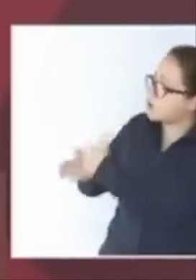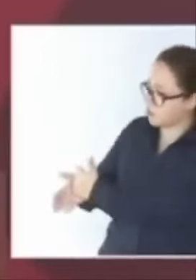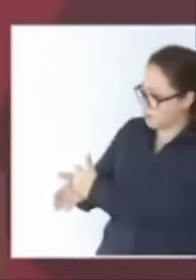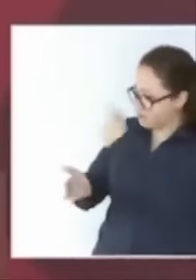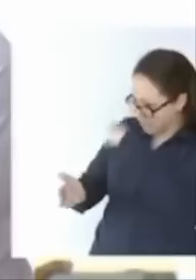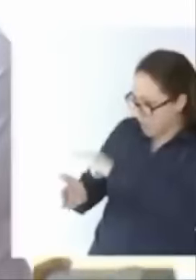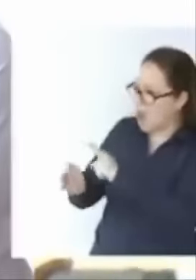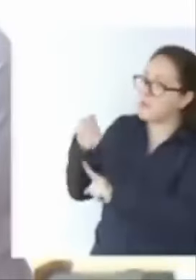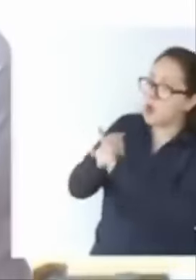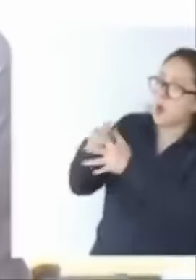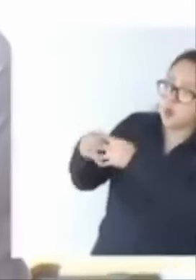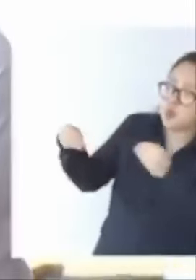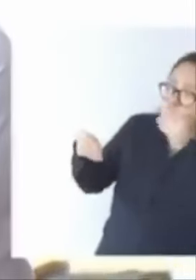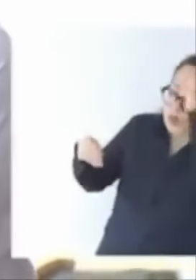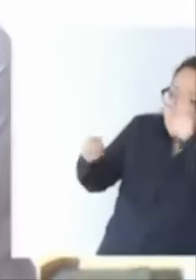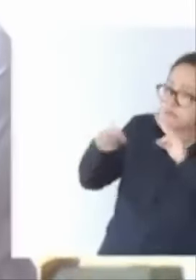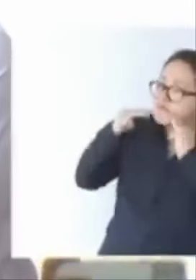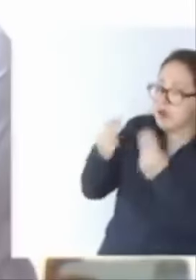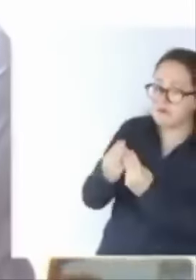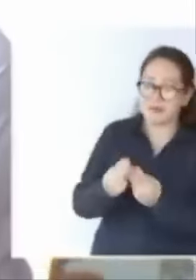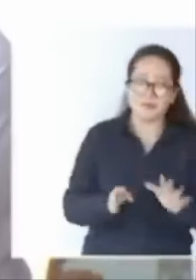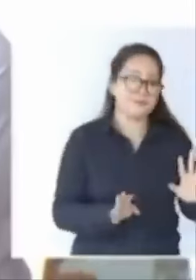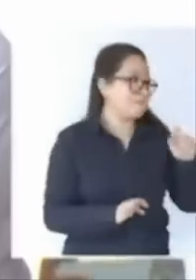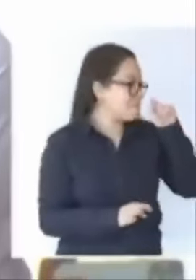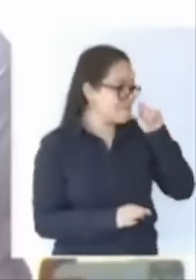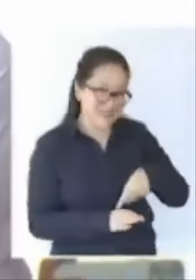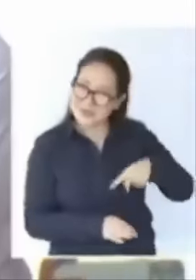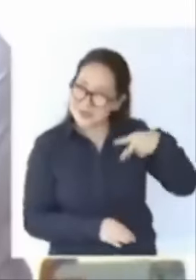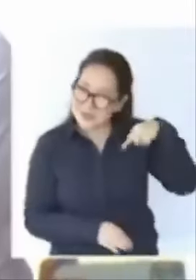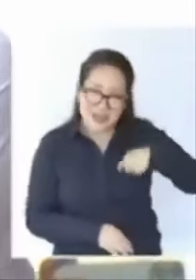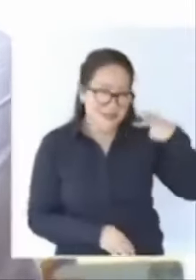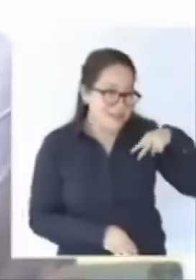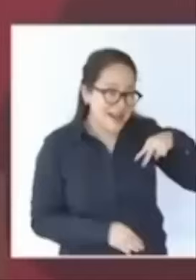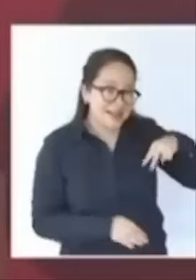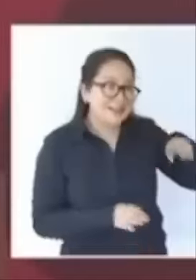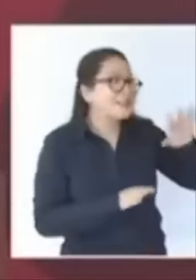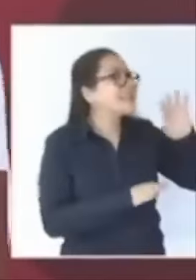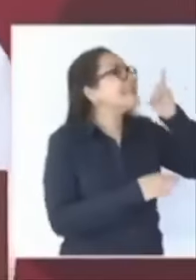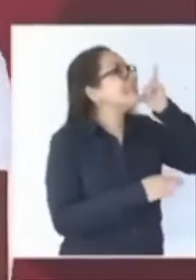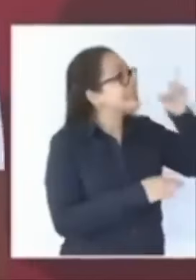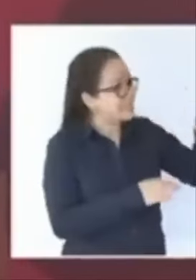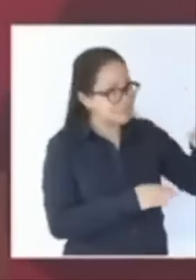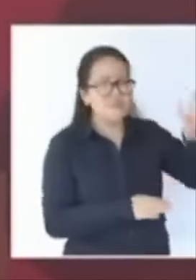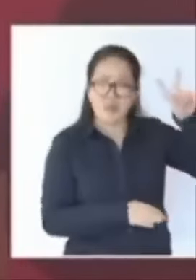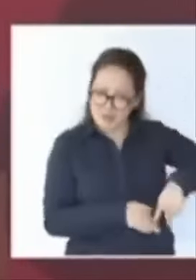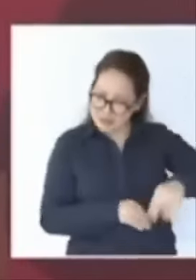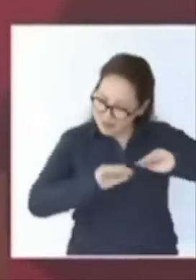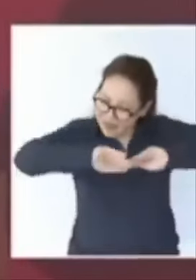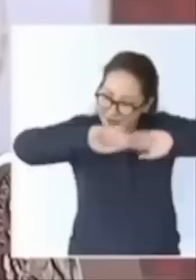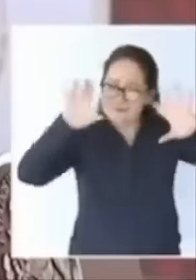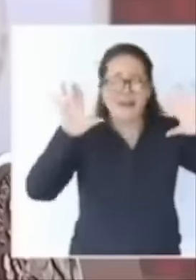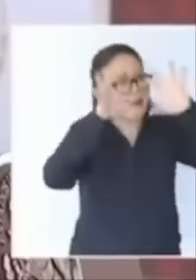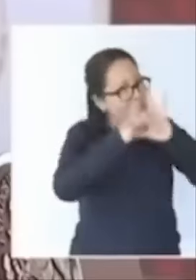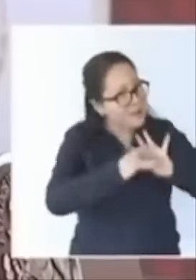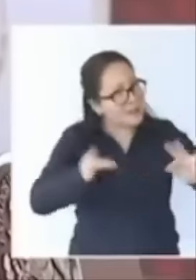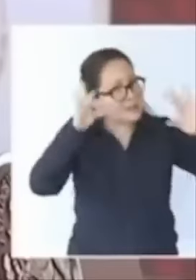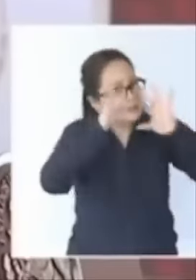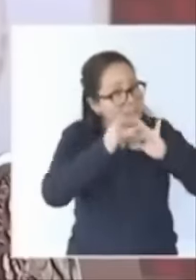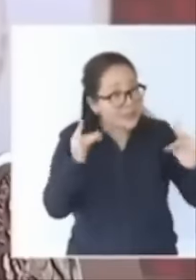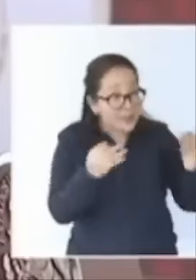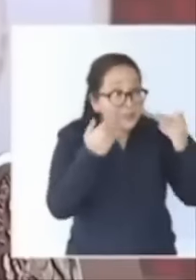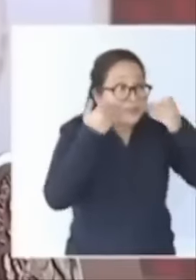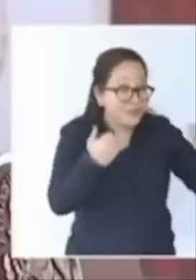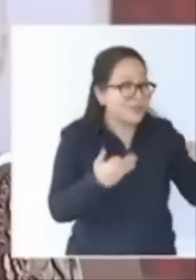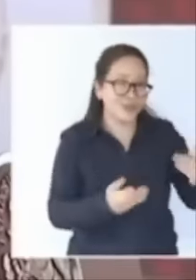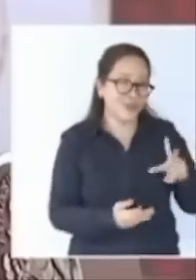a la delincuencia organizada también. Desde aquí, desde el puerto de Veracruz, les decimos y que se oiga bien y que se oiga lejos.